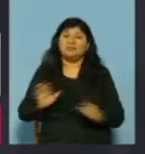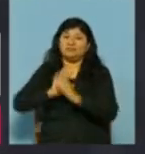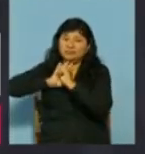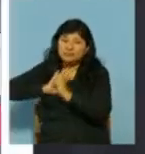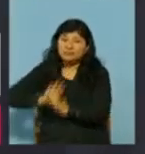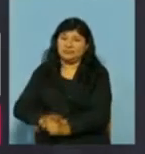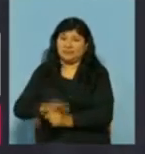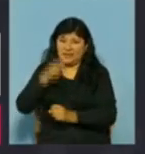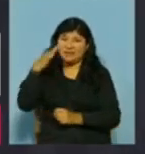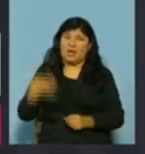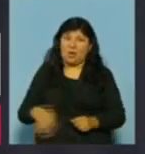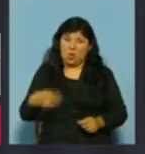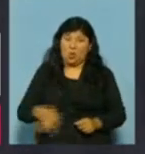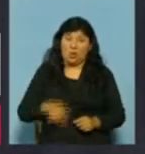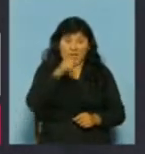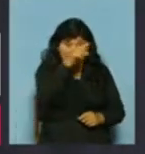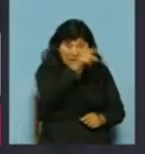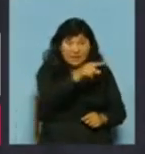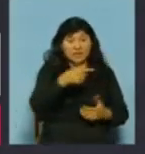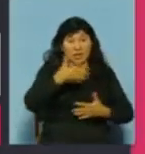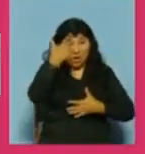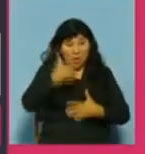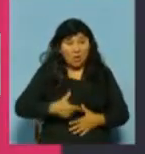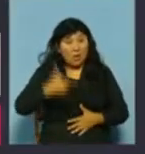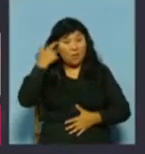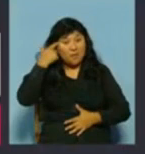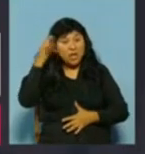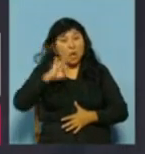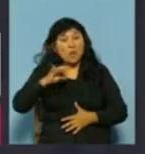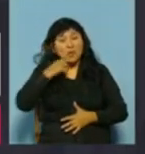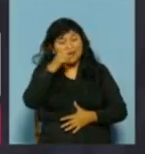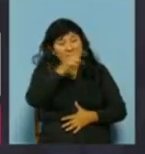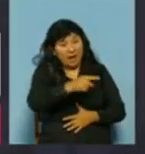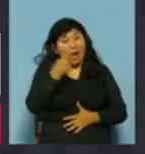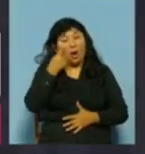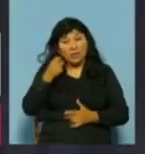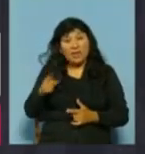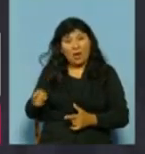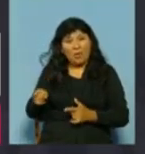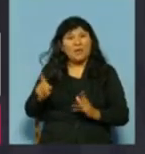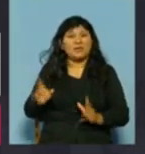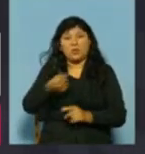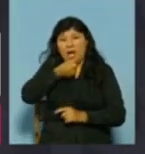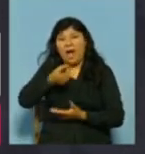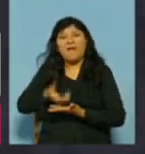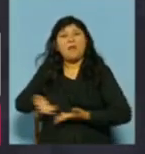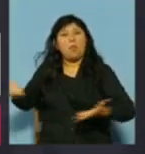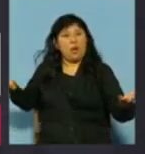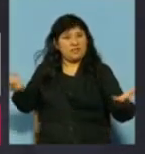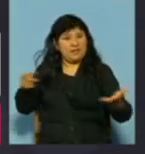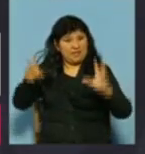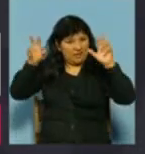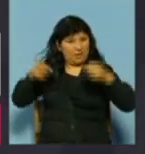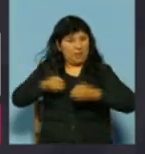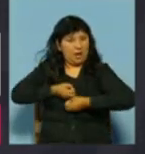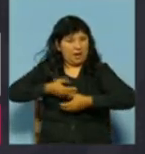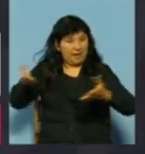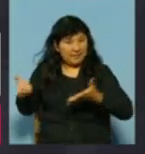yo te puedo hacer una causa. Esto es una opinión personal. Esto es como yo lo estoy viviendo. Vos hablas de algo,